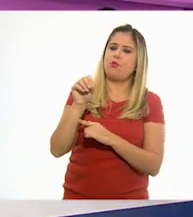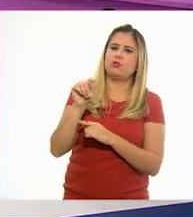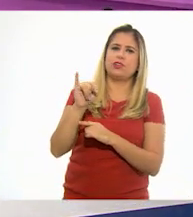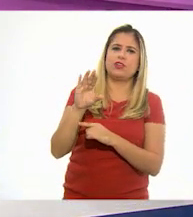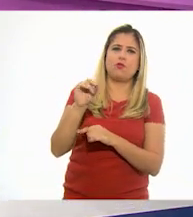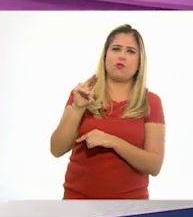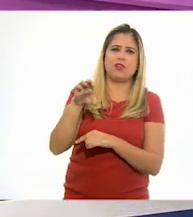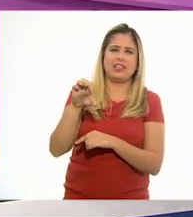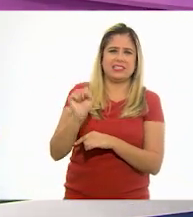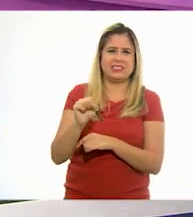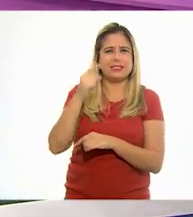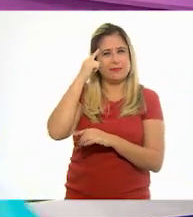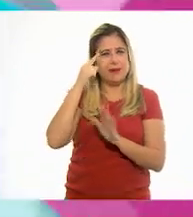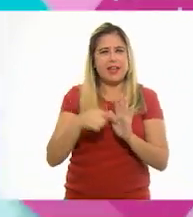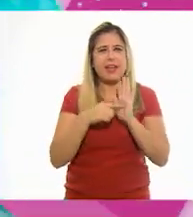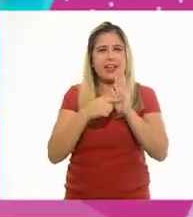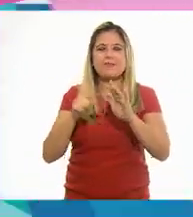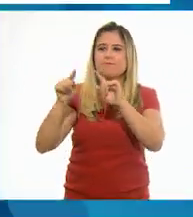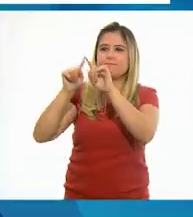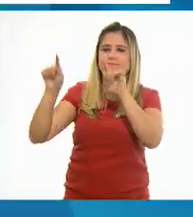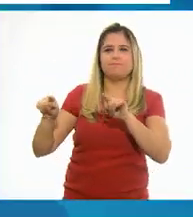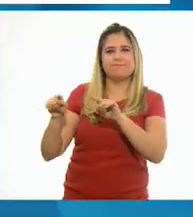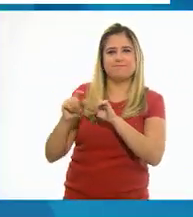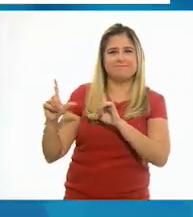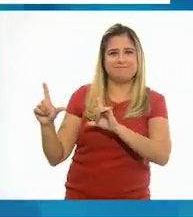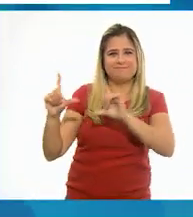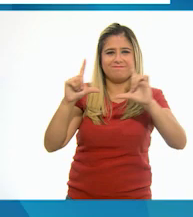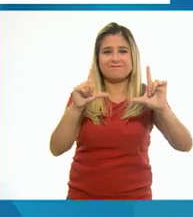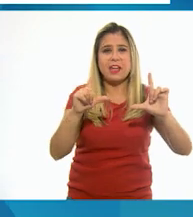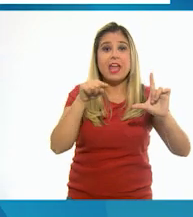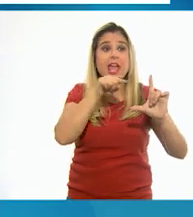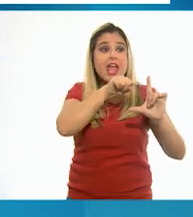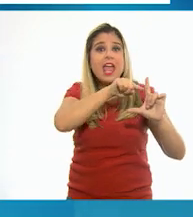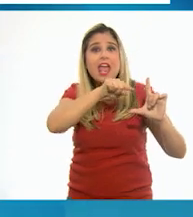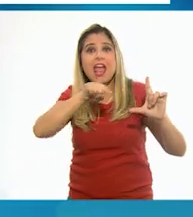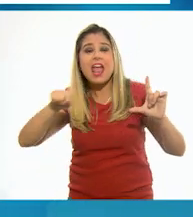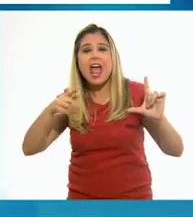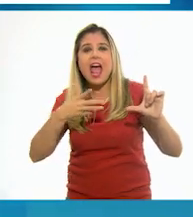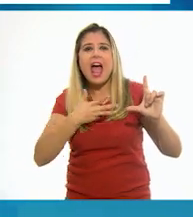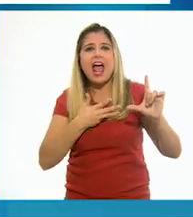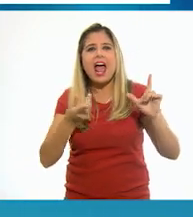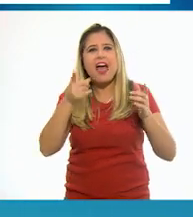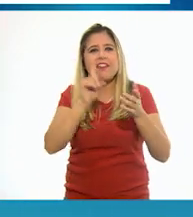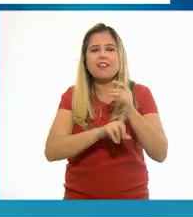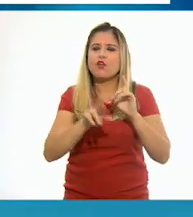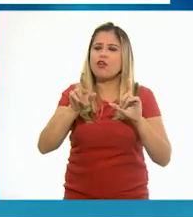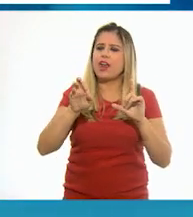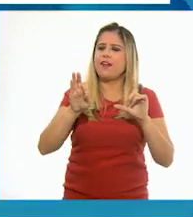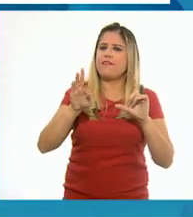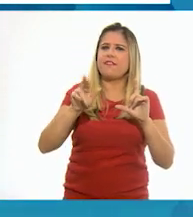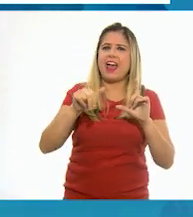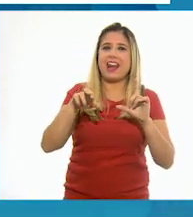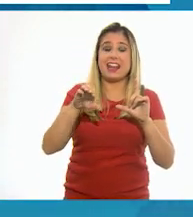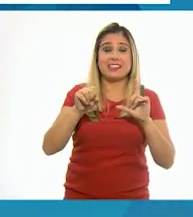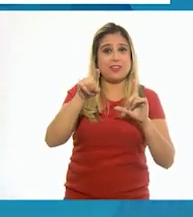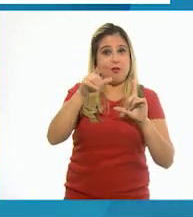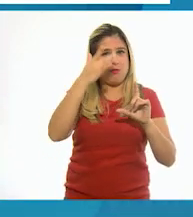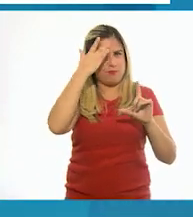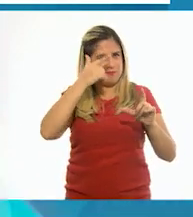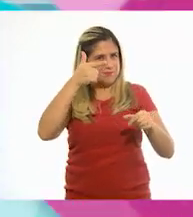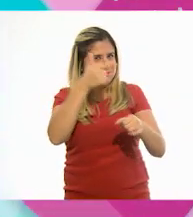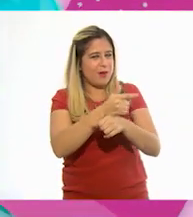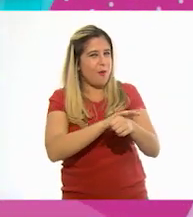armados y van a estar apareciendo en su pantalla. Y en ellos están armados y ocultos unos refranes y deberán adivinar cuáles